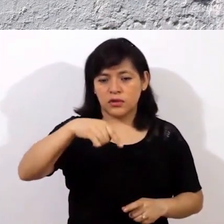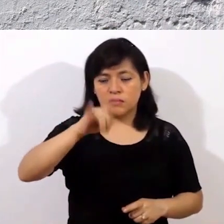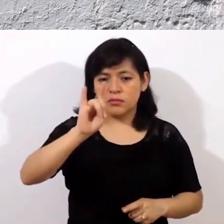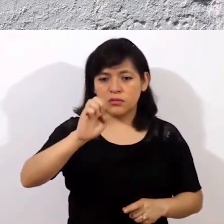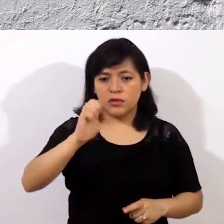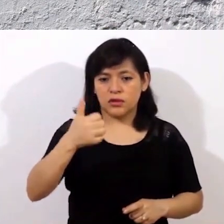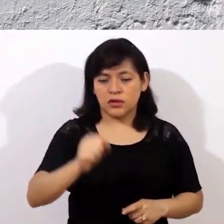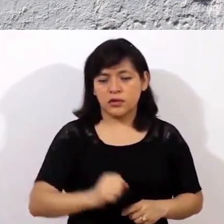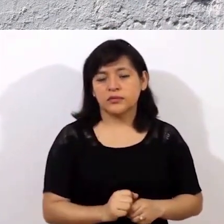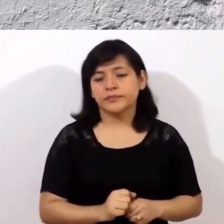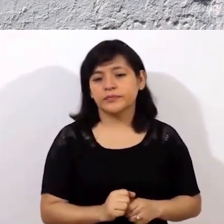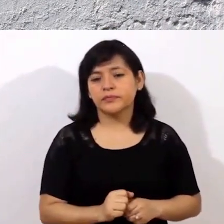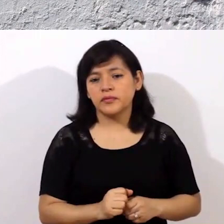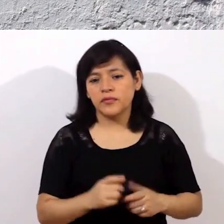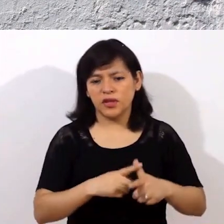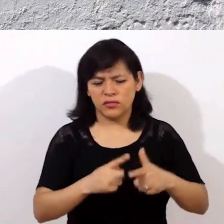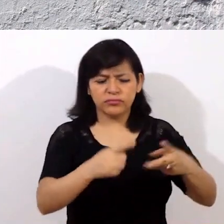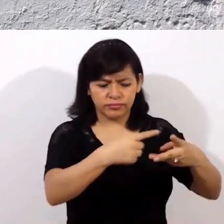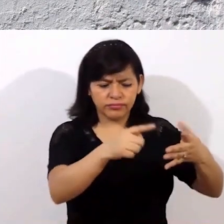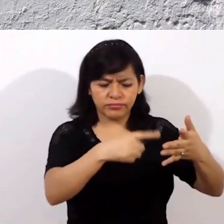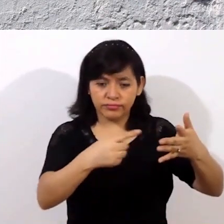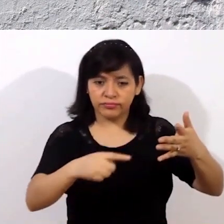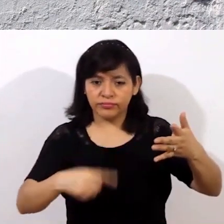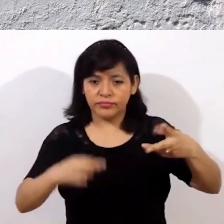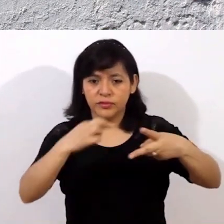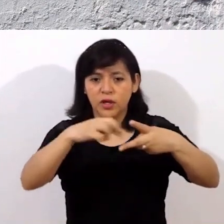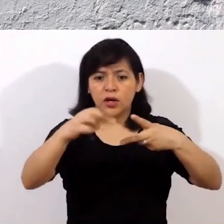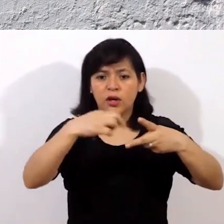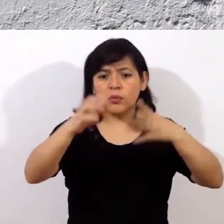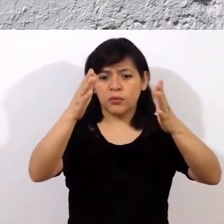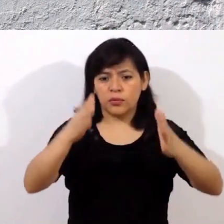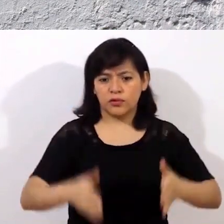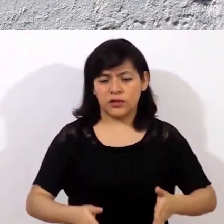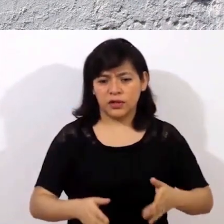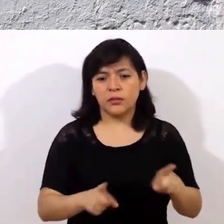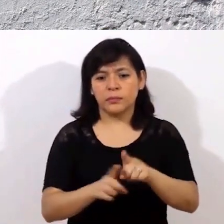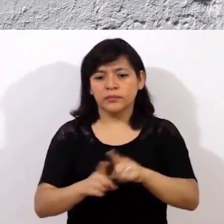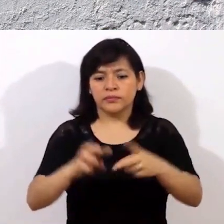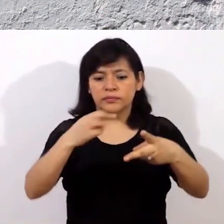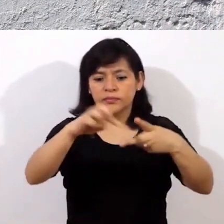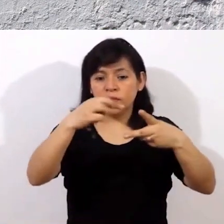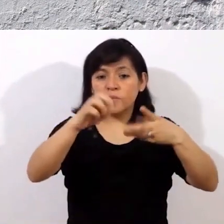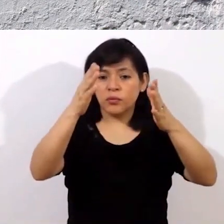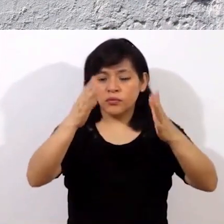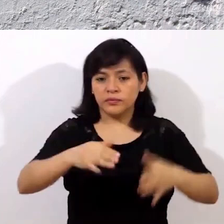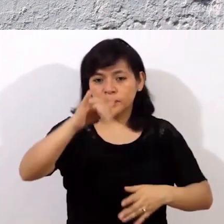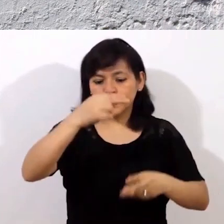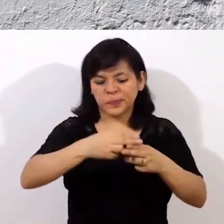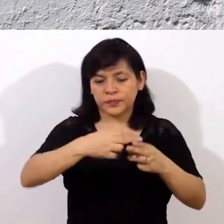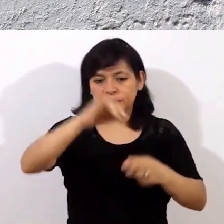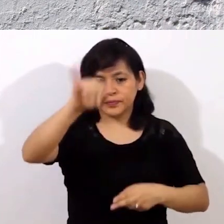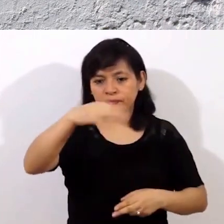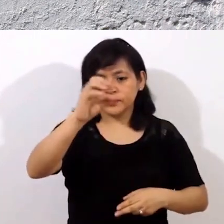sur. El profeta Amós, en el año 760 en el reino del norte. El profeta